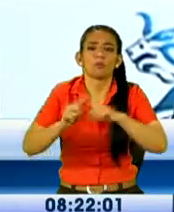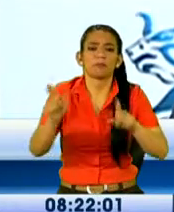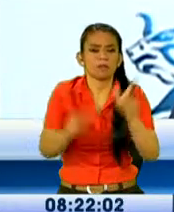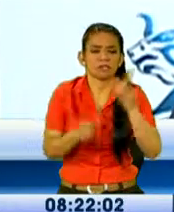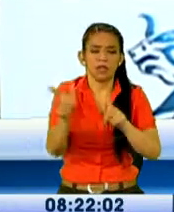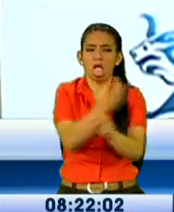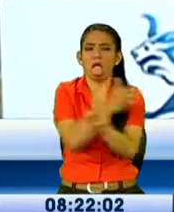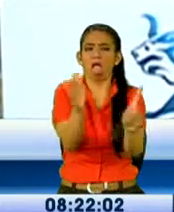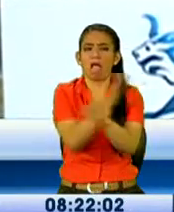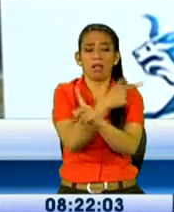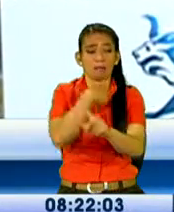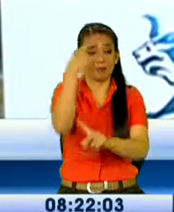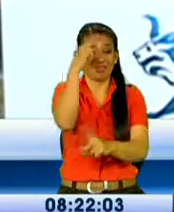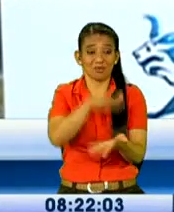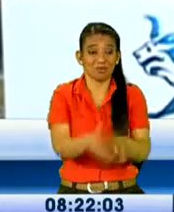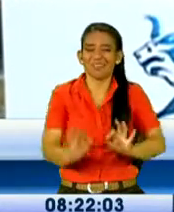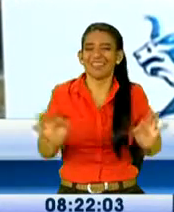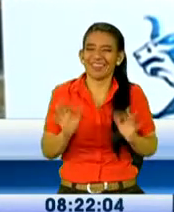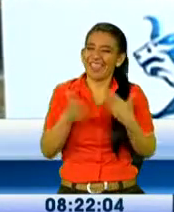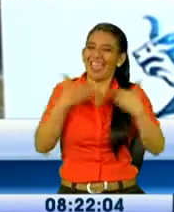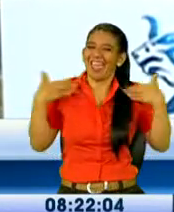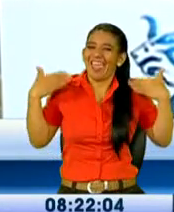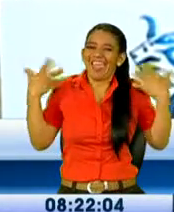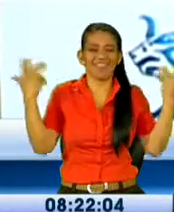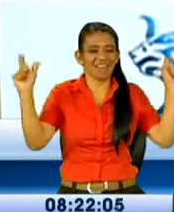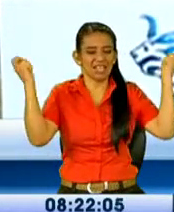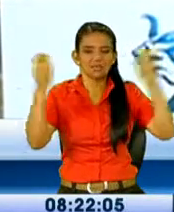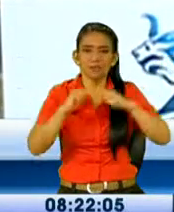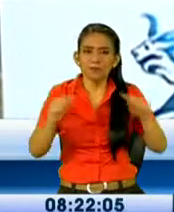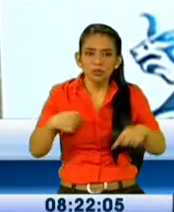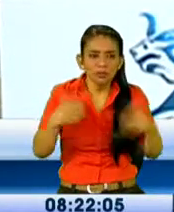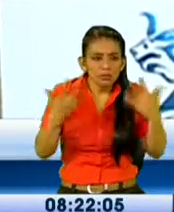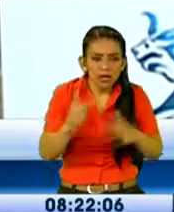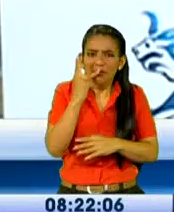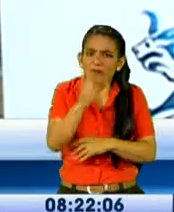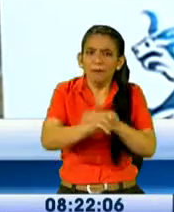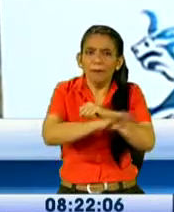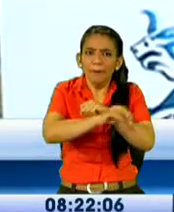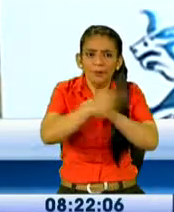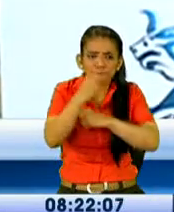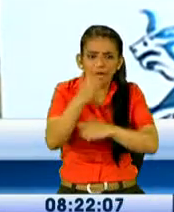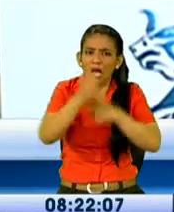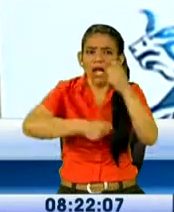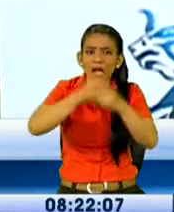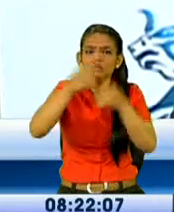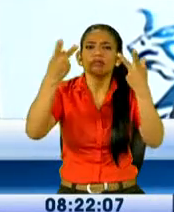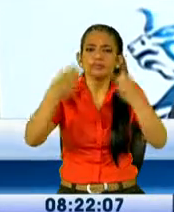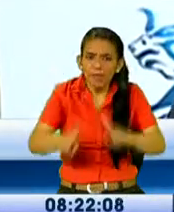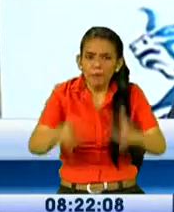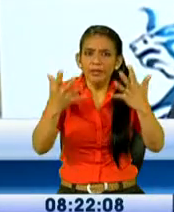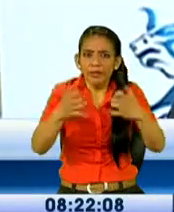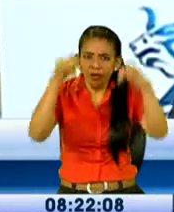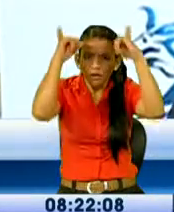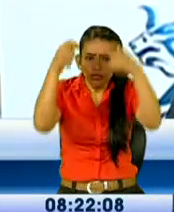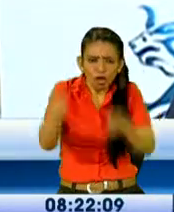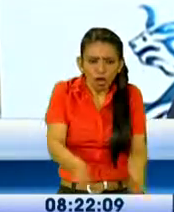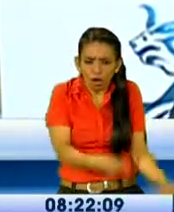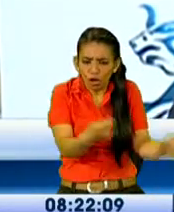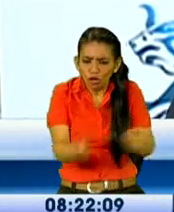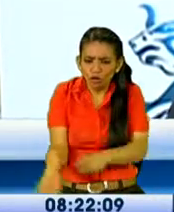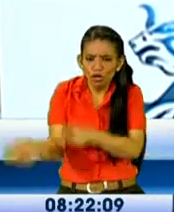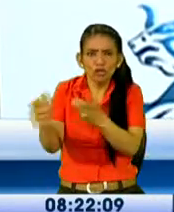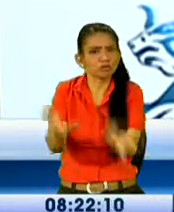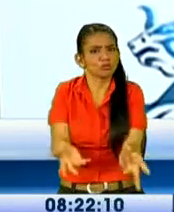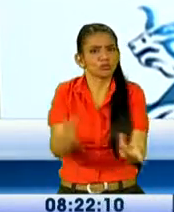engañada y piensa que ya no hay. Pero como todos sabemos, ya incluso se ha visto la publicidad de que este año también se pretende hacer corridas de toros en la Plaza